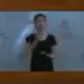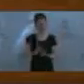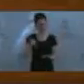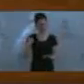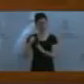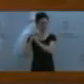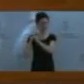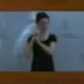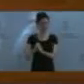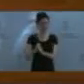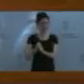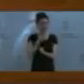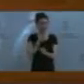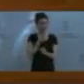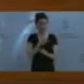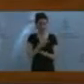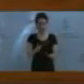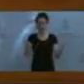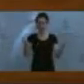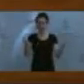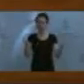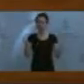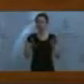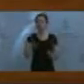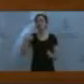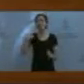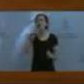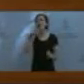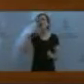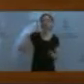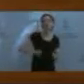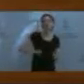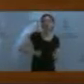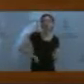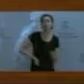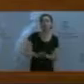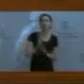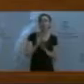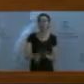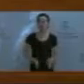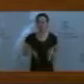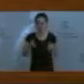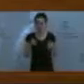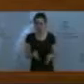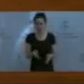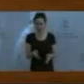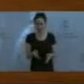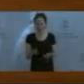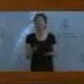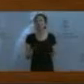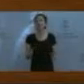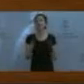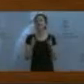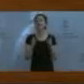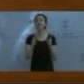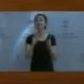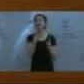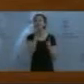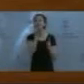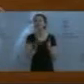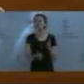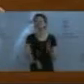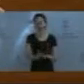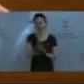años, desde el arecismo, y se mantuvo. Y el error de Salto